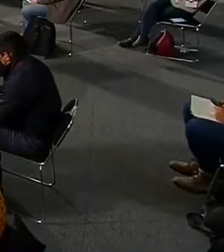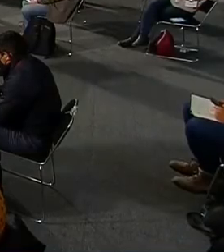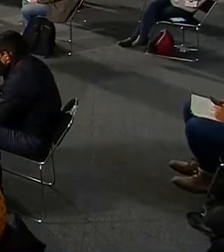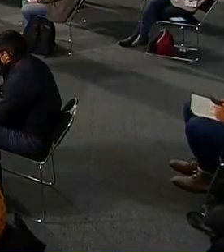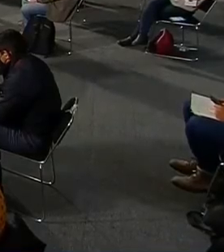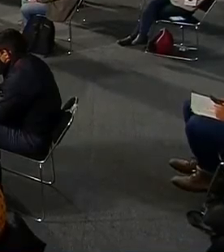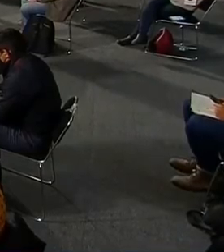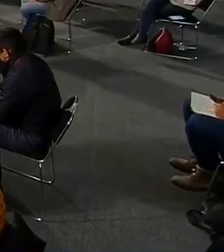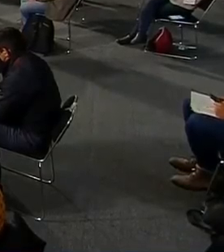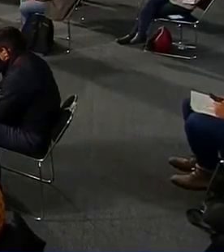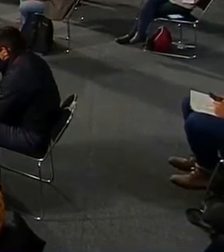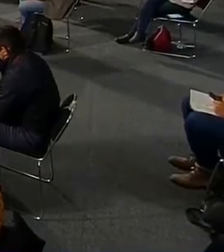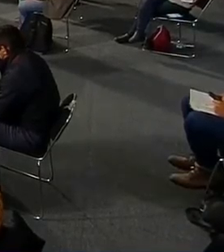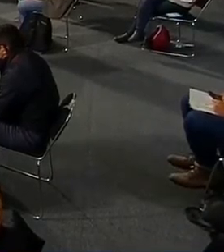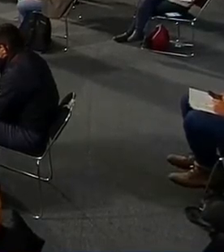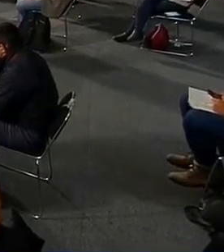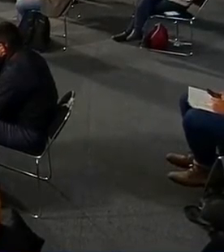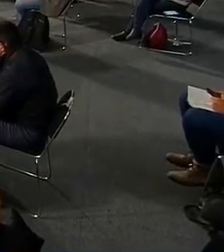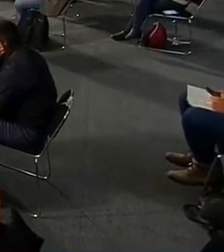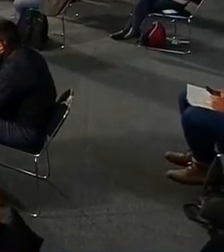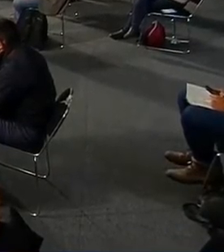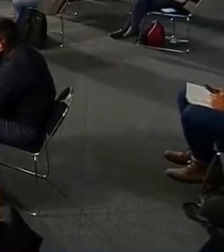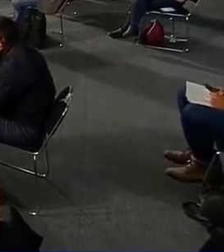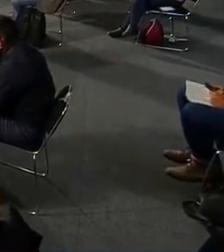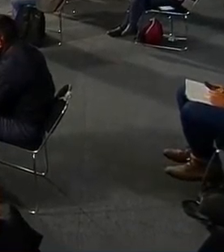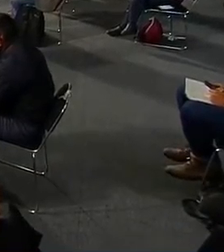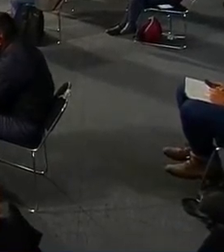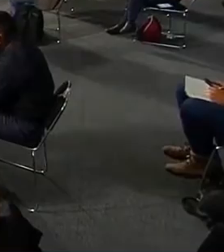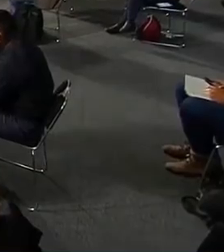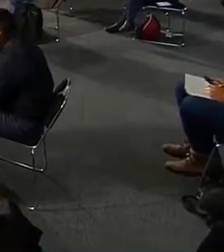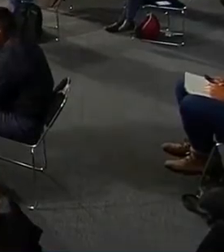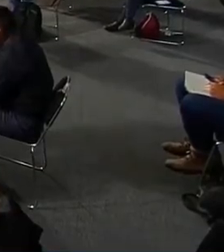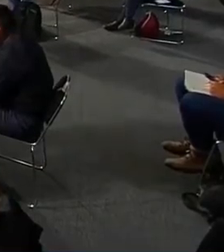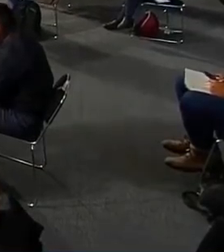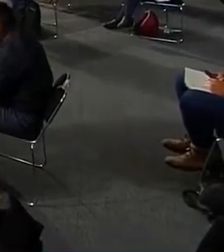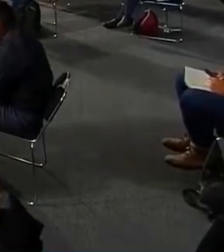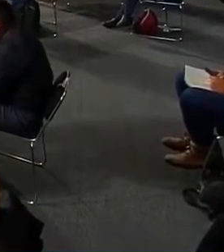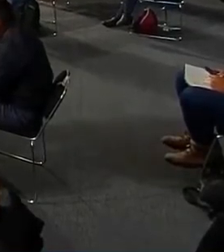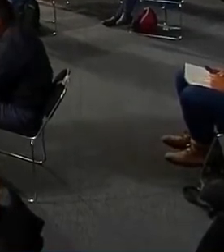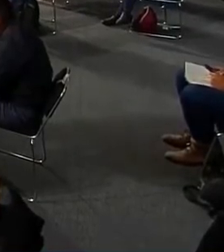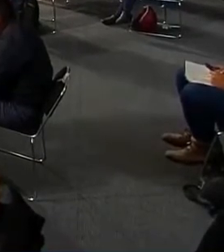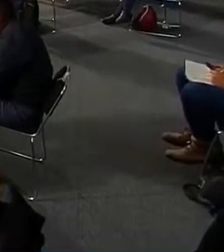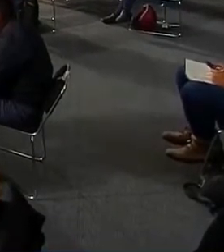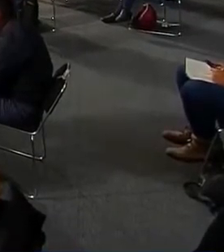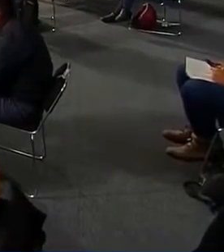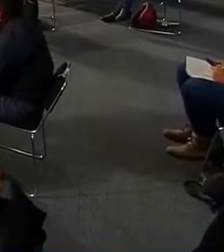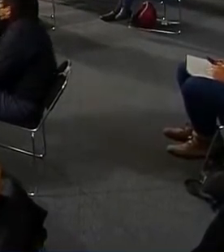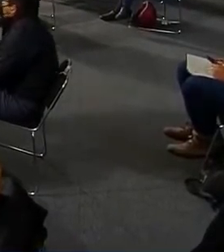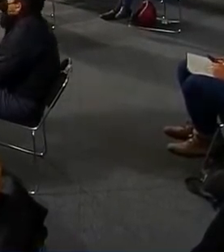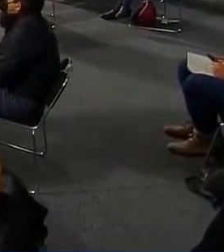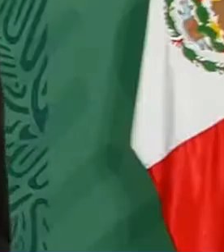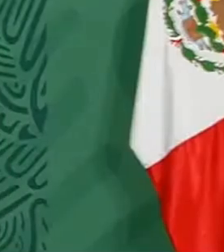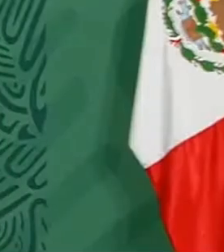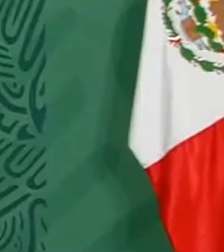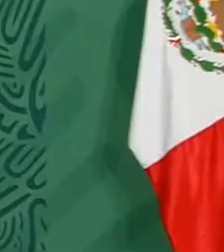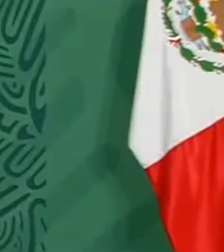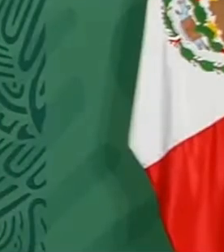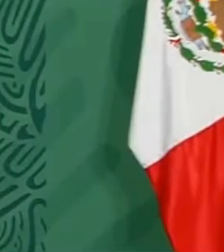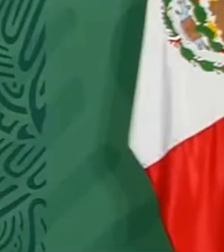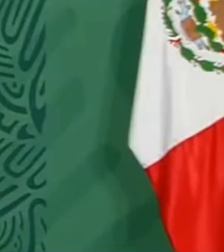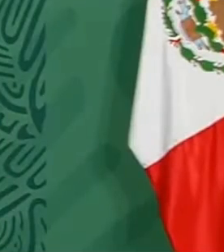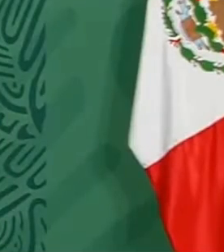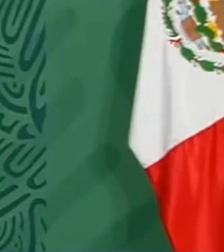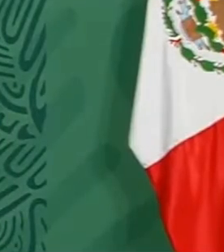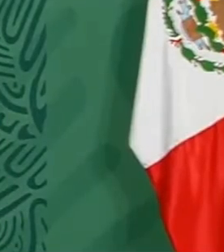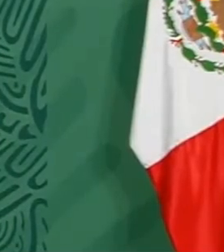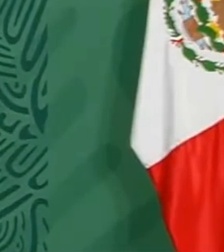y el virrey mandó a detenerlo.